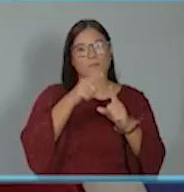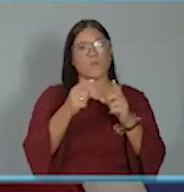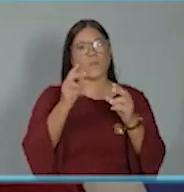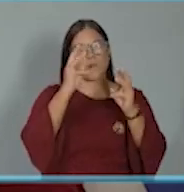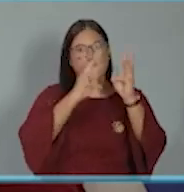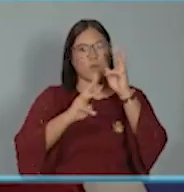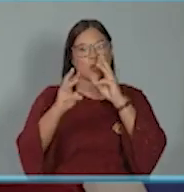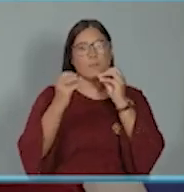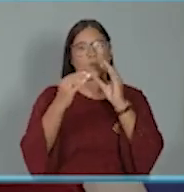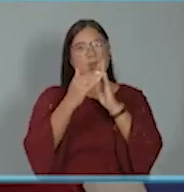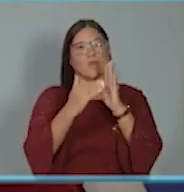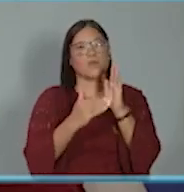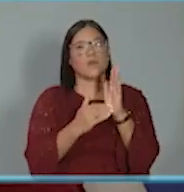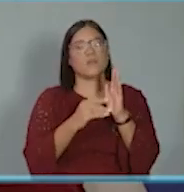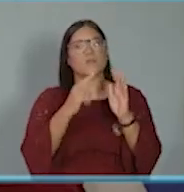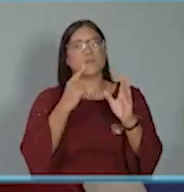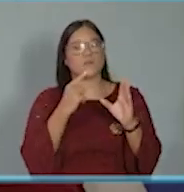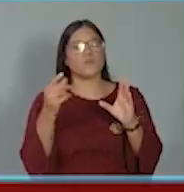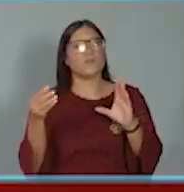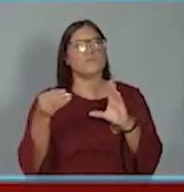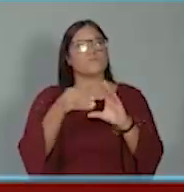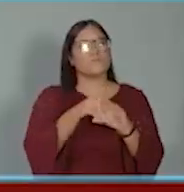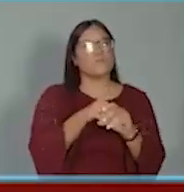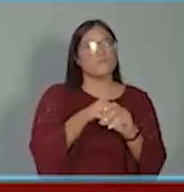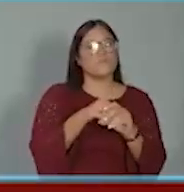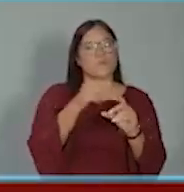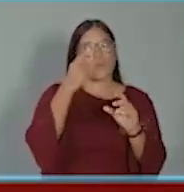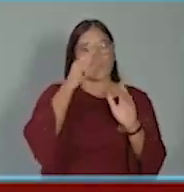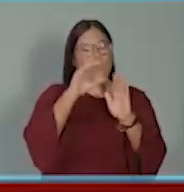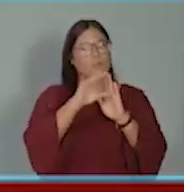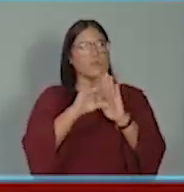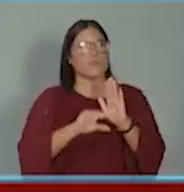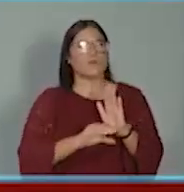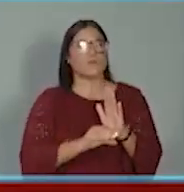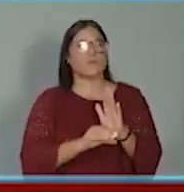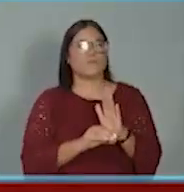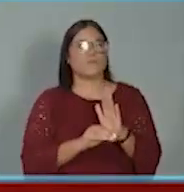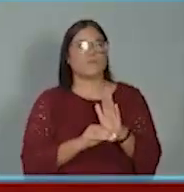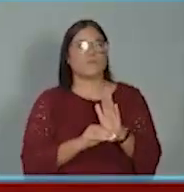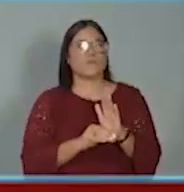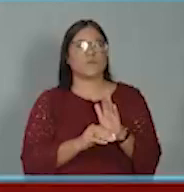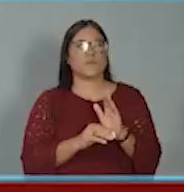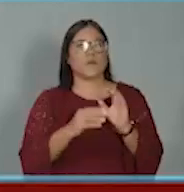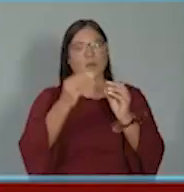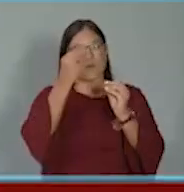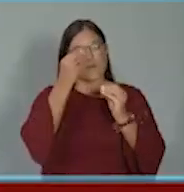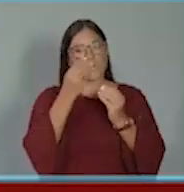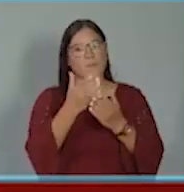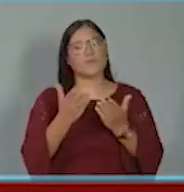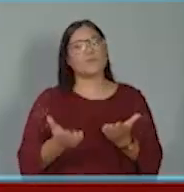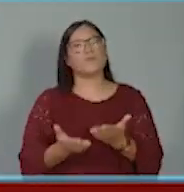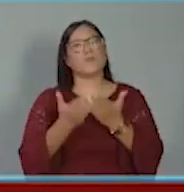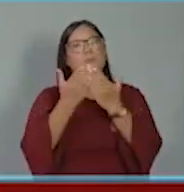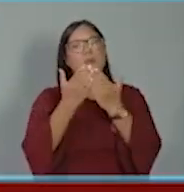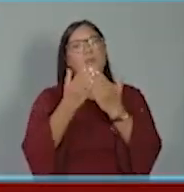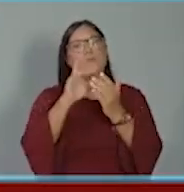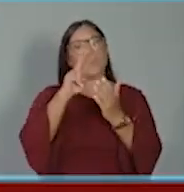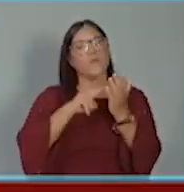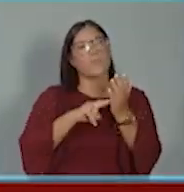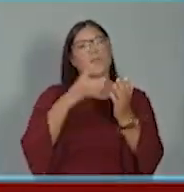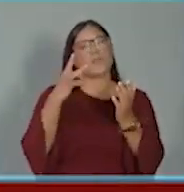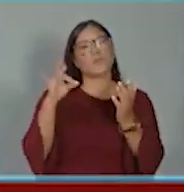mucho de que nuestros datos sean recogidos desagregados por sexo pero también hay información que se levanta por ejemplo en el año